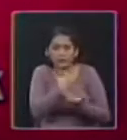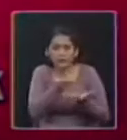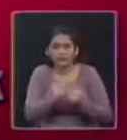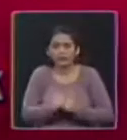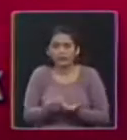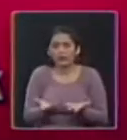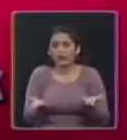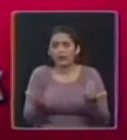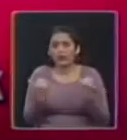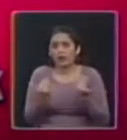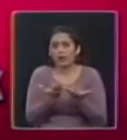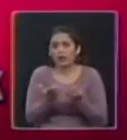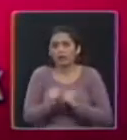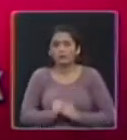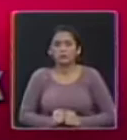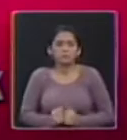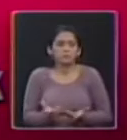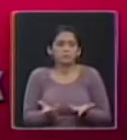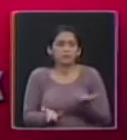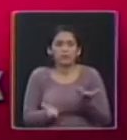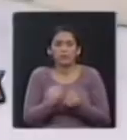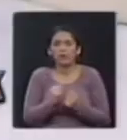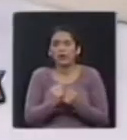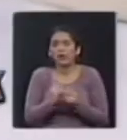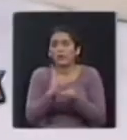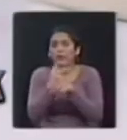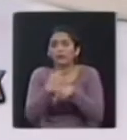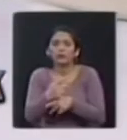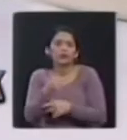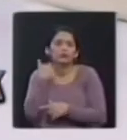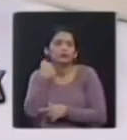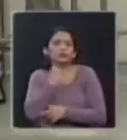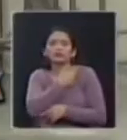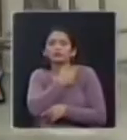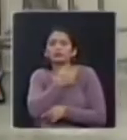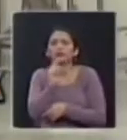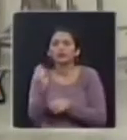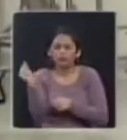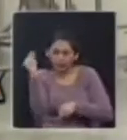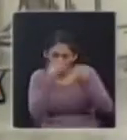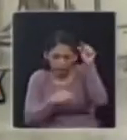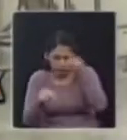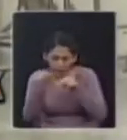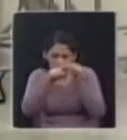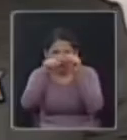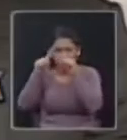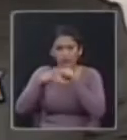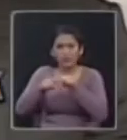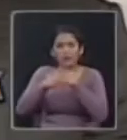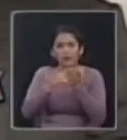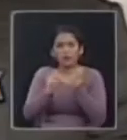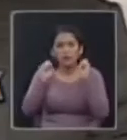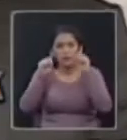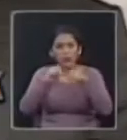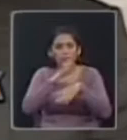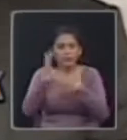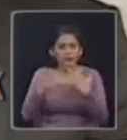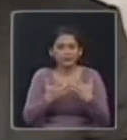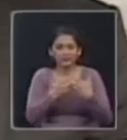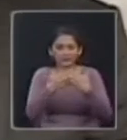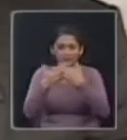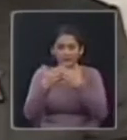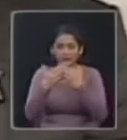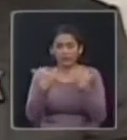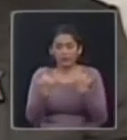las rosas, en el tema de la generación de insumos para perfumes y asimismo otras propiedades que hace que nosotros debamos, podamos,